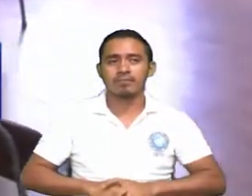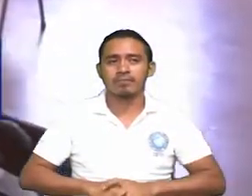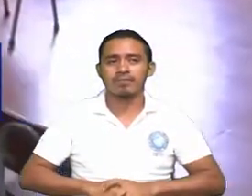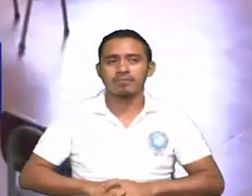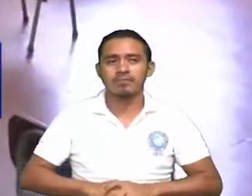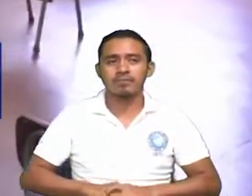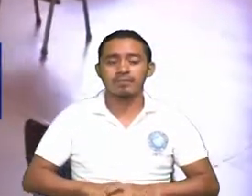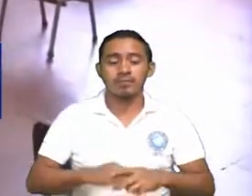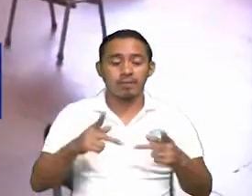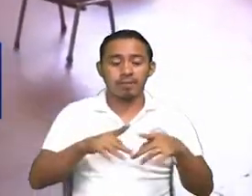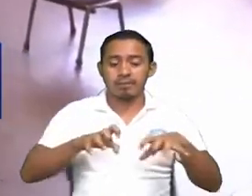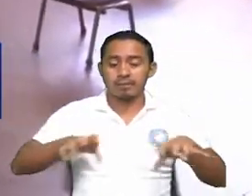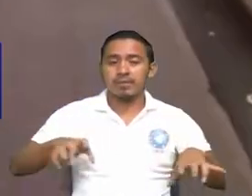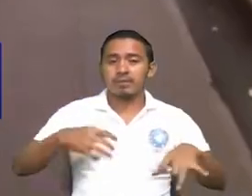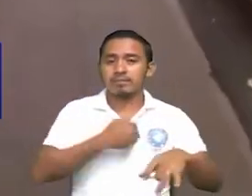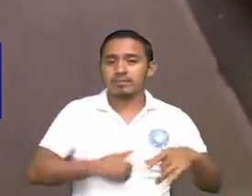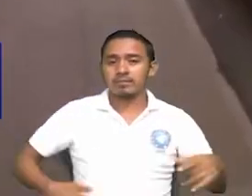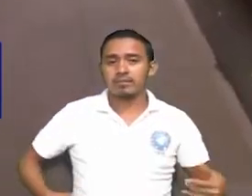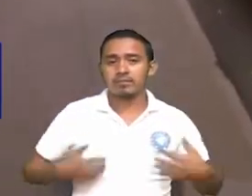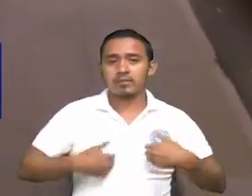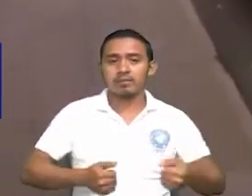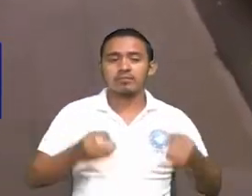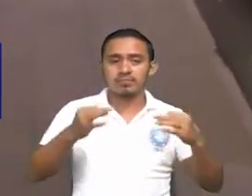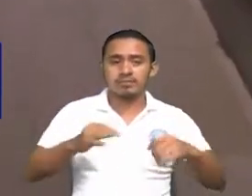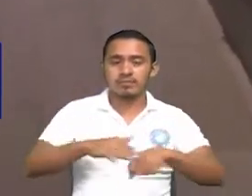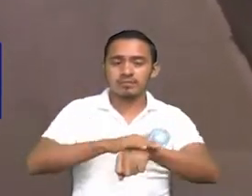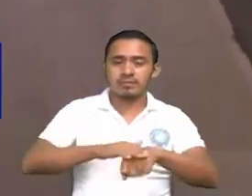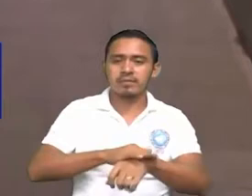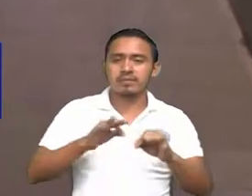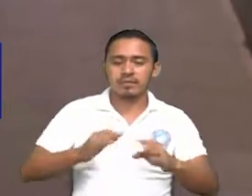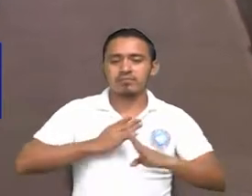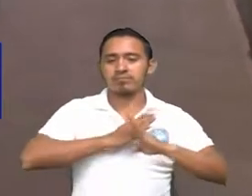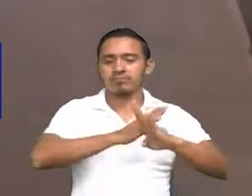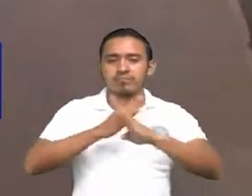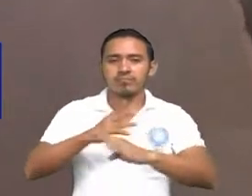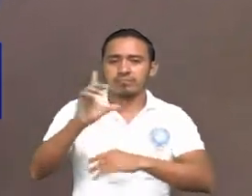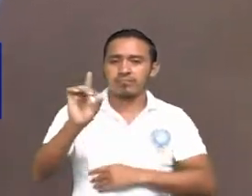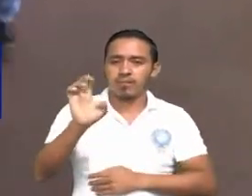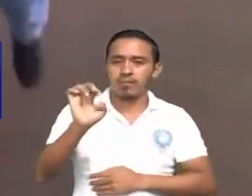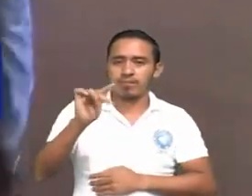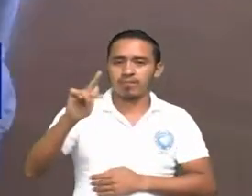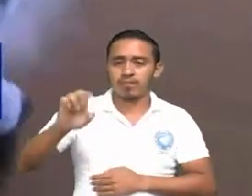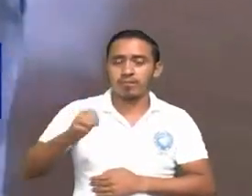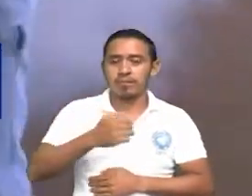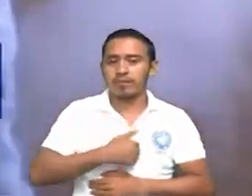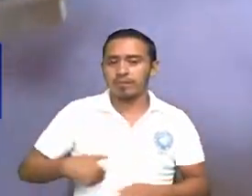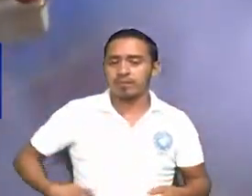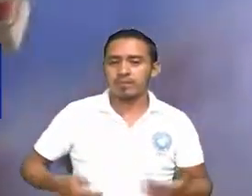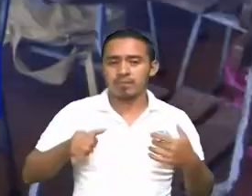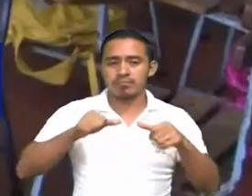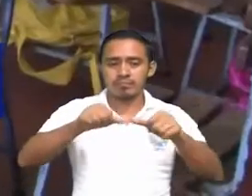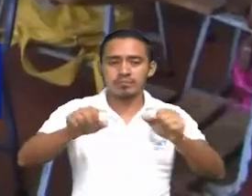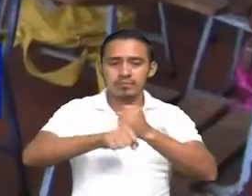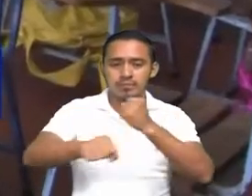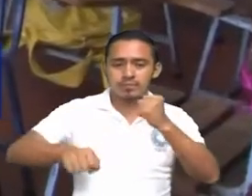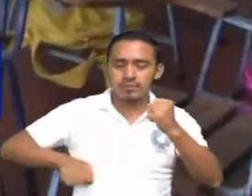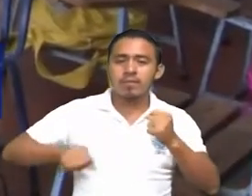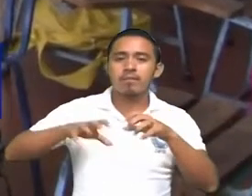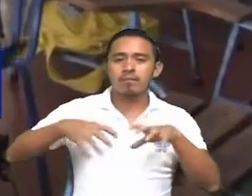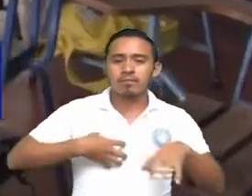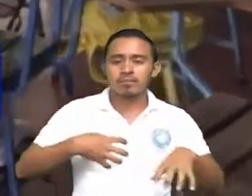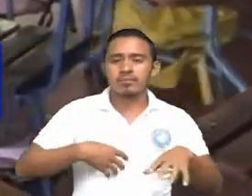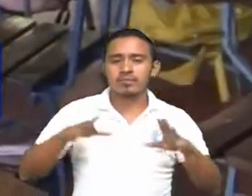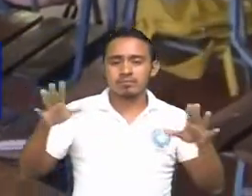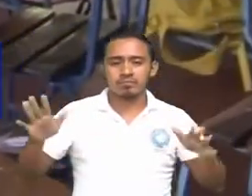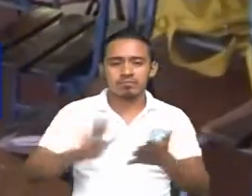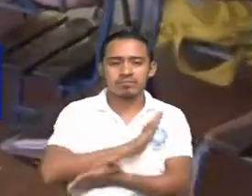Planes que ejecuta el Ministerio de Salud han permitido la contención de casos de dengue. El MINSA mantiene campaña permanente para lograr